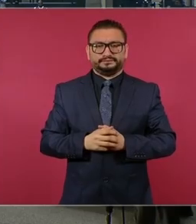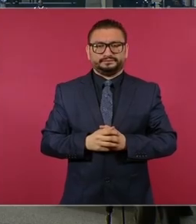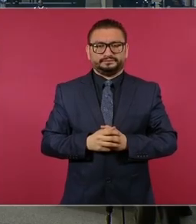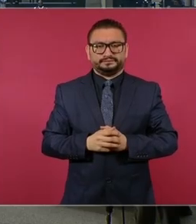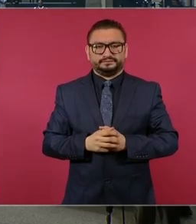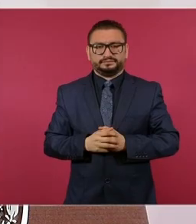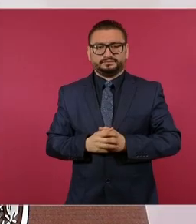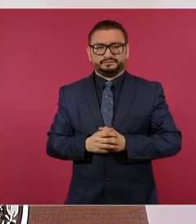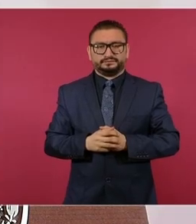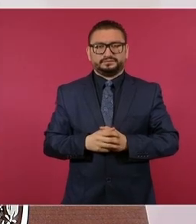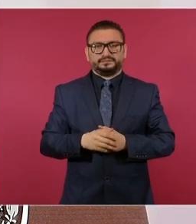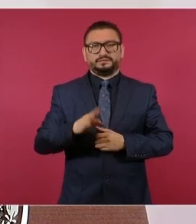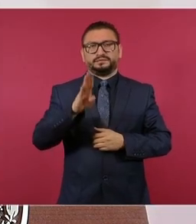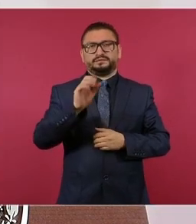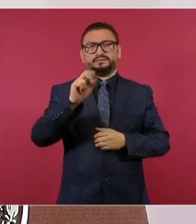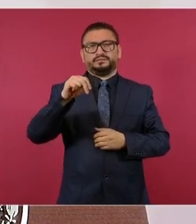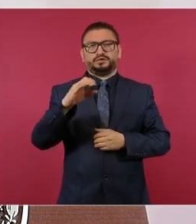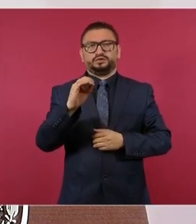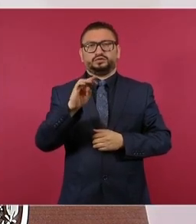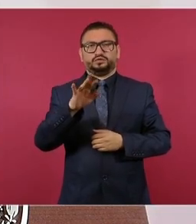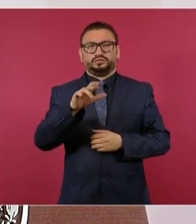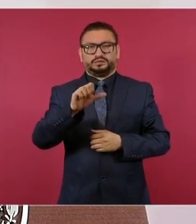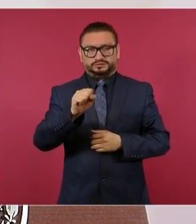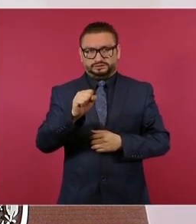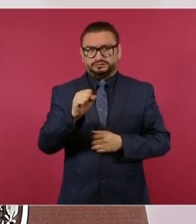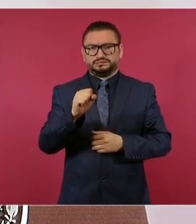¿Sí? Banobras,